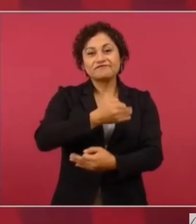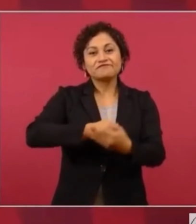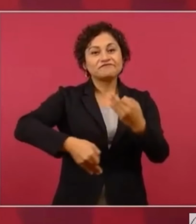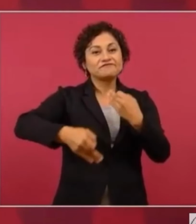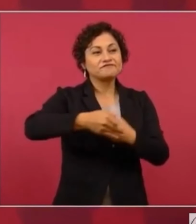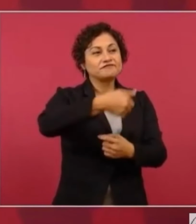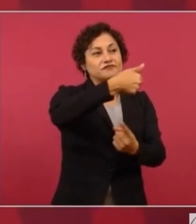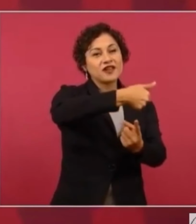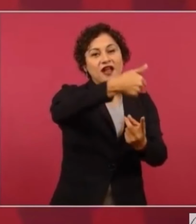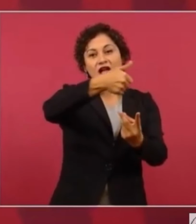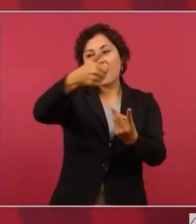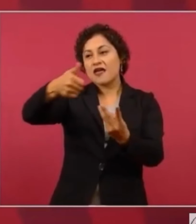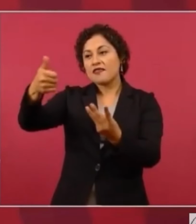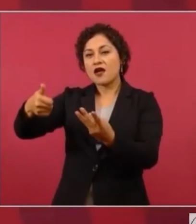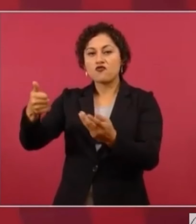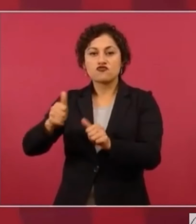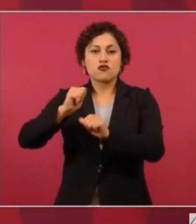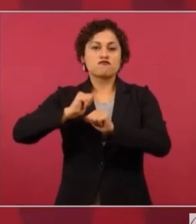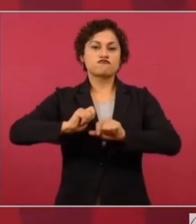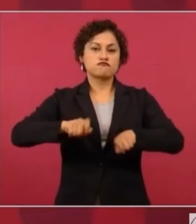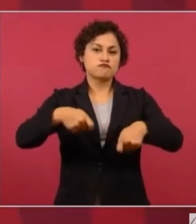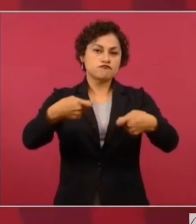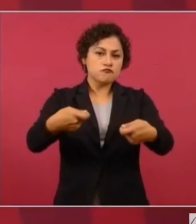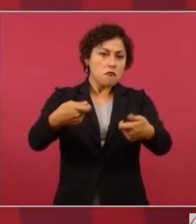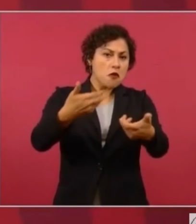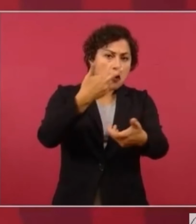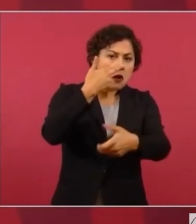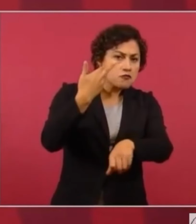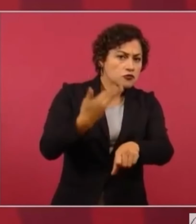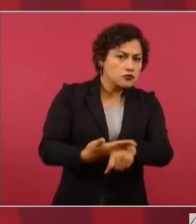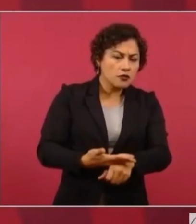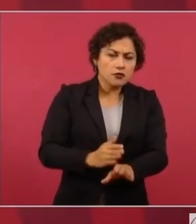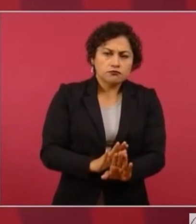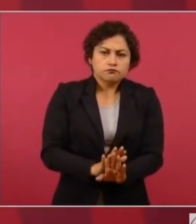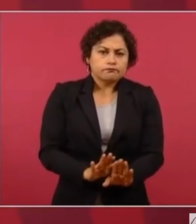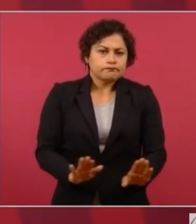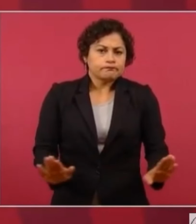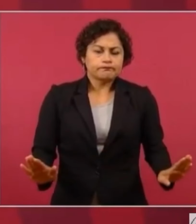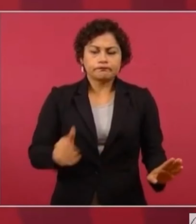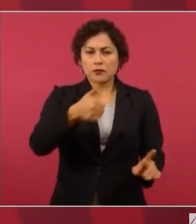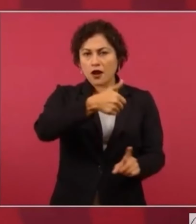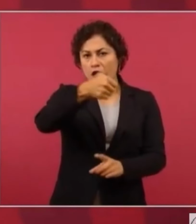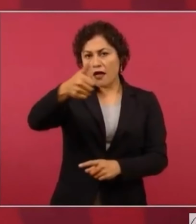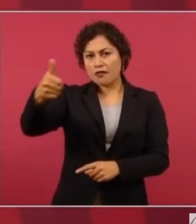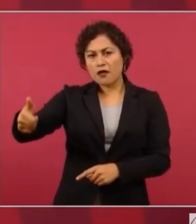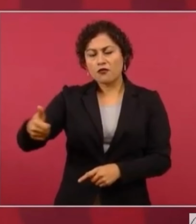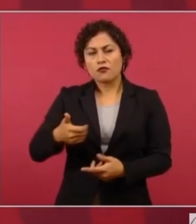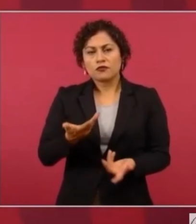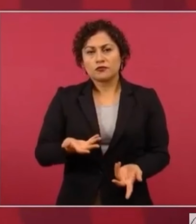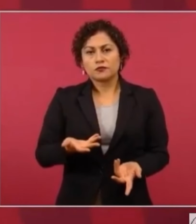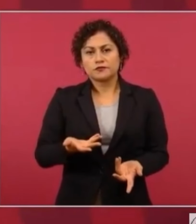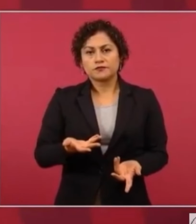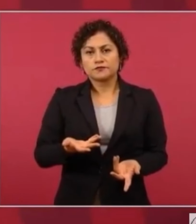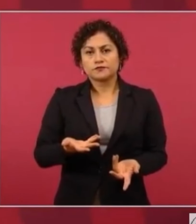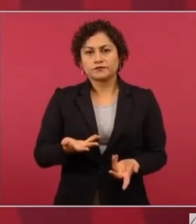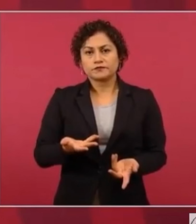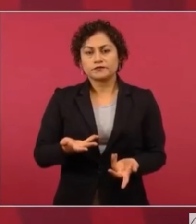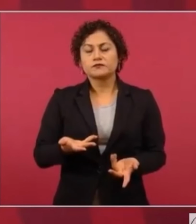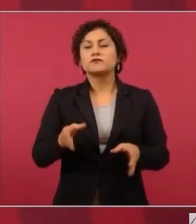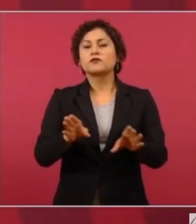tiene que asumir su responsabilidad. ¿Cómo actúan